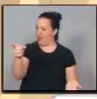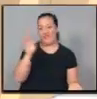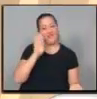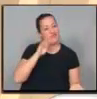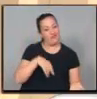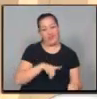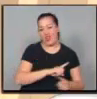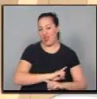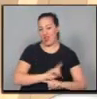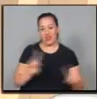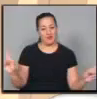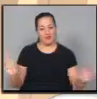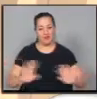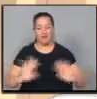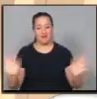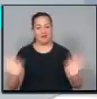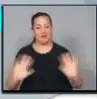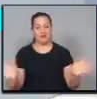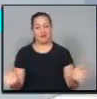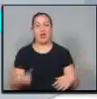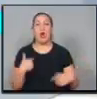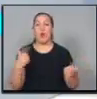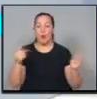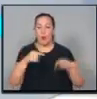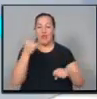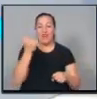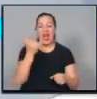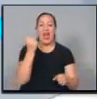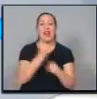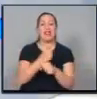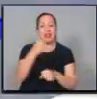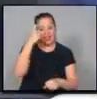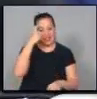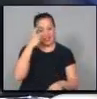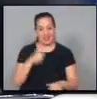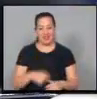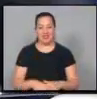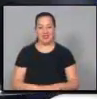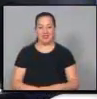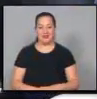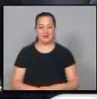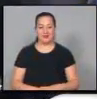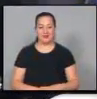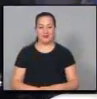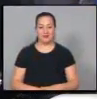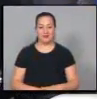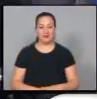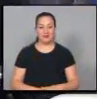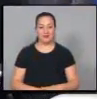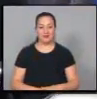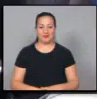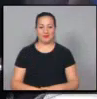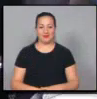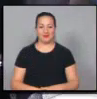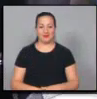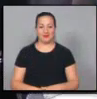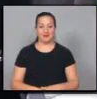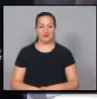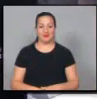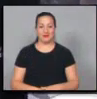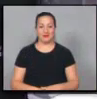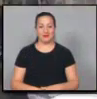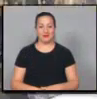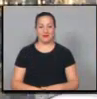pase de factura en el corte. 8 y 10, ya volvemos. Tenemos más hasta las 10, no te vayas. Primero acá, Gorodice.